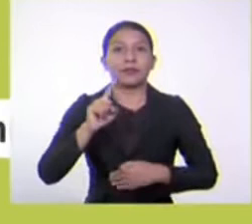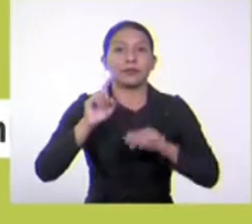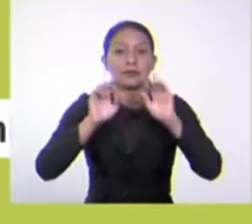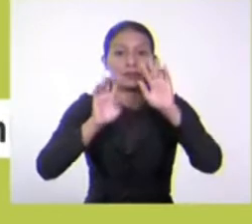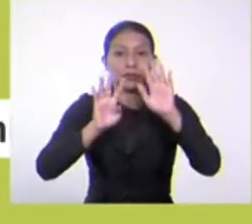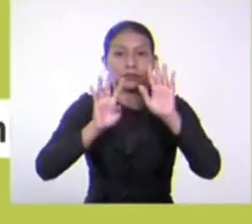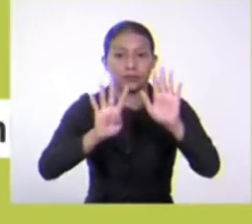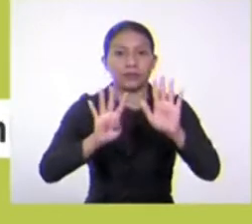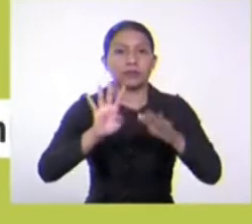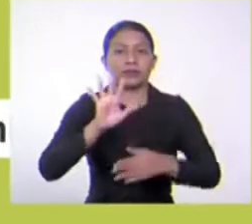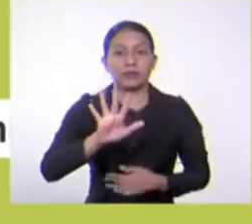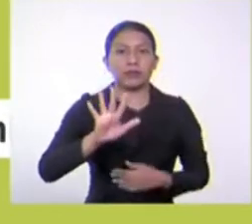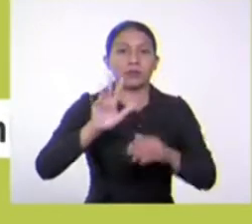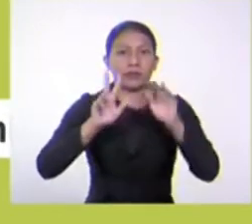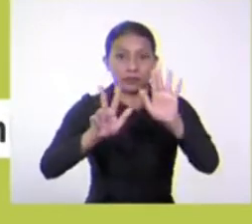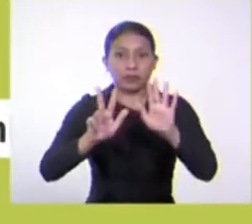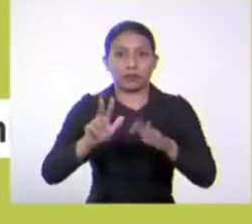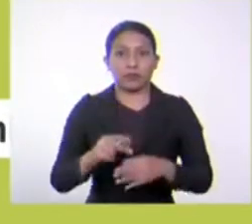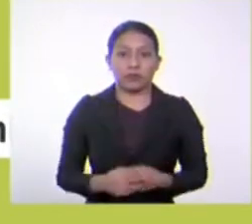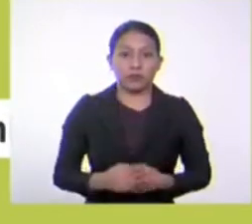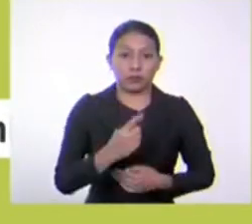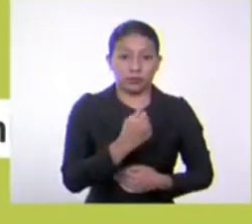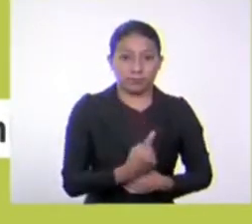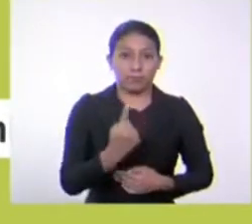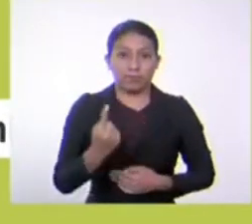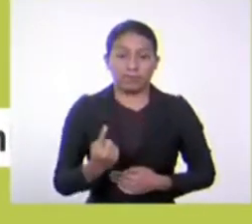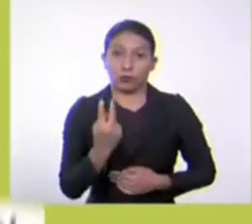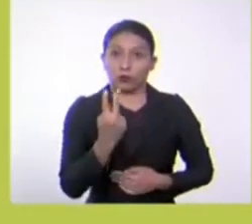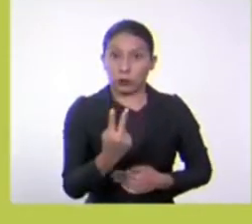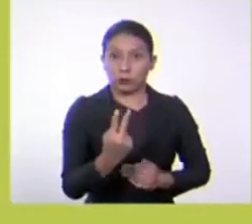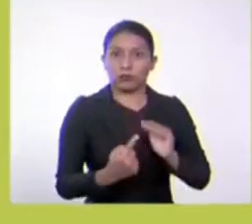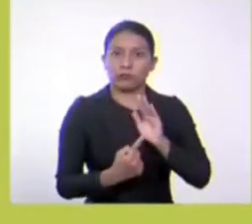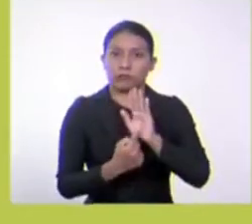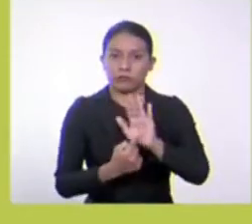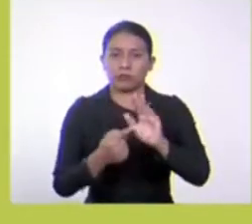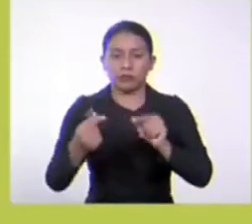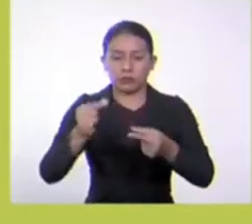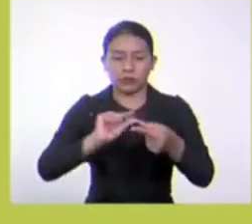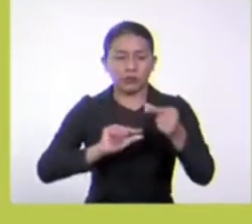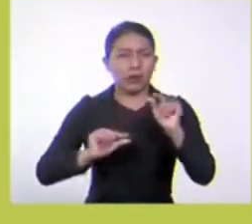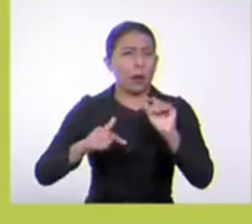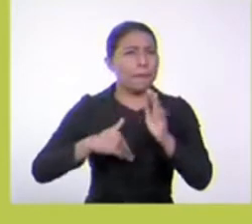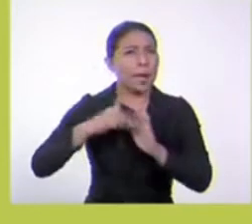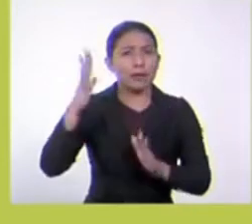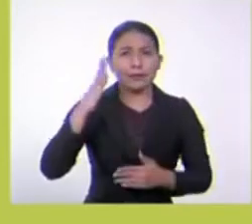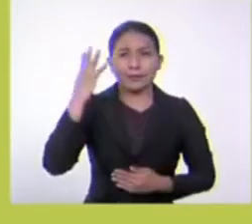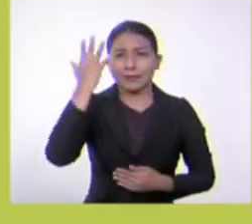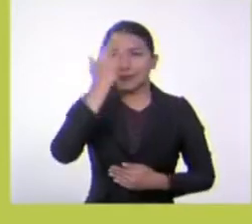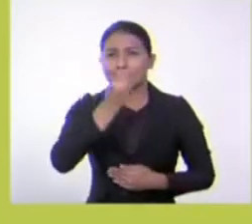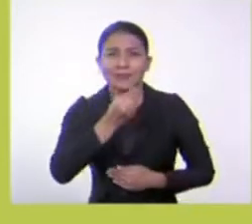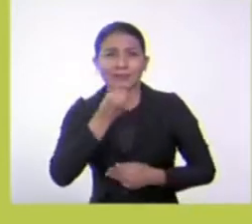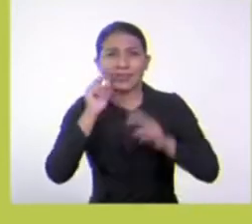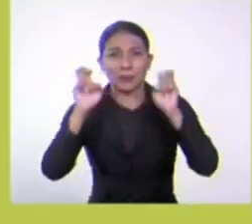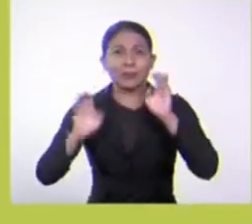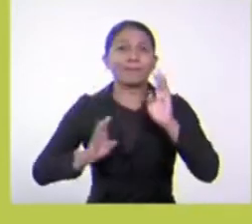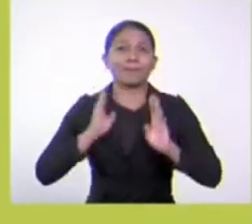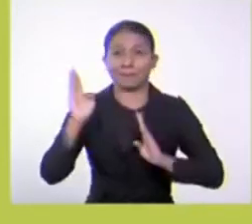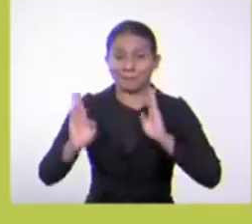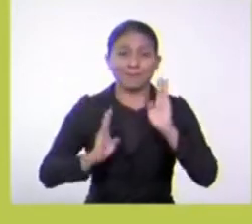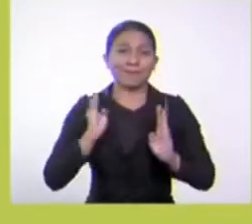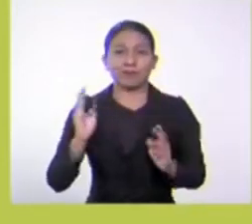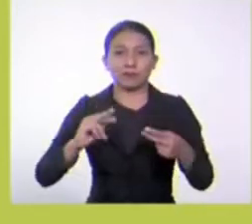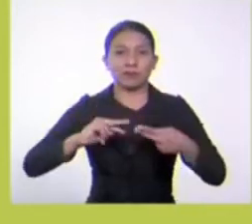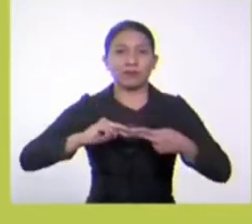Meselson y Franklin Stoll mostraron el llamado experimento más hermoso de la biología. Empleando